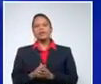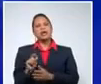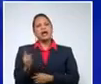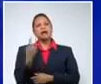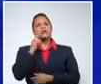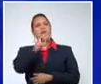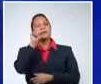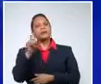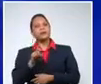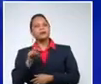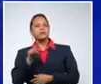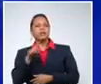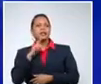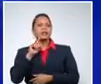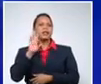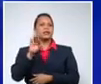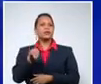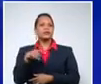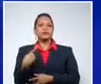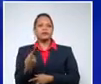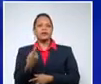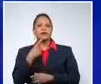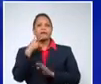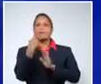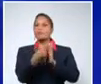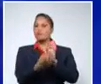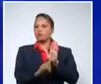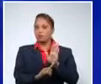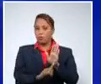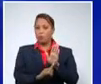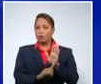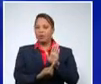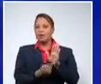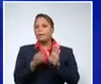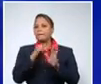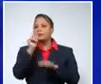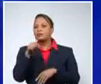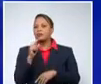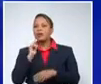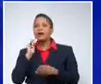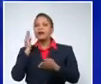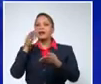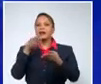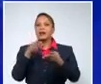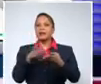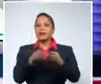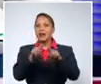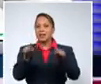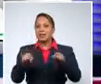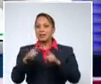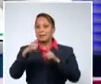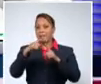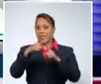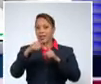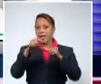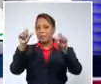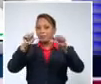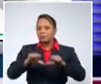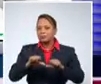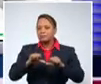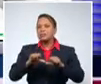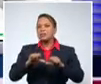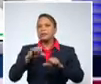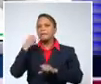habla de los protocolos en los pacientes que llegan a las salas de terapia. ¿Se continúa, se